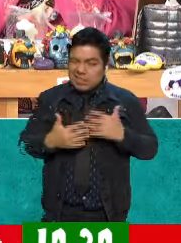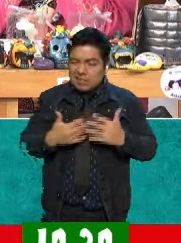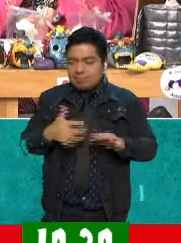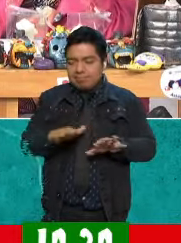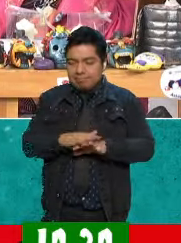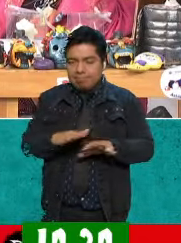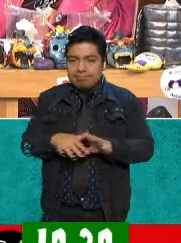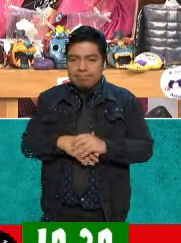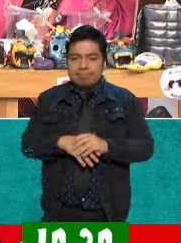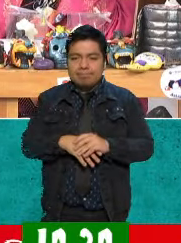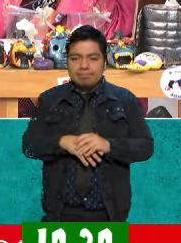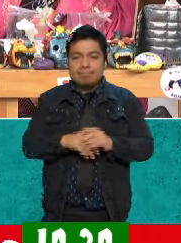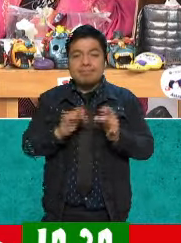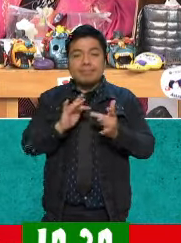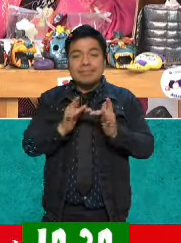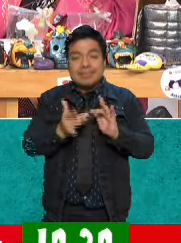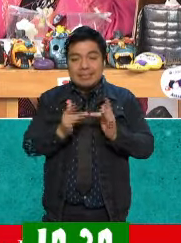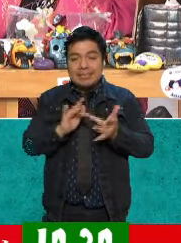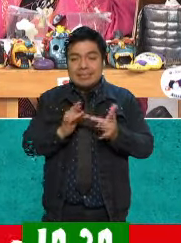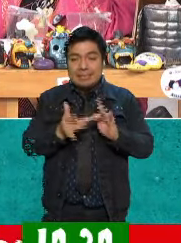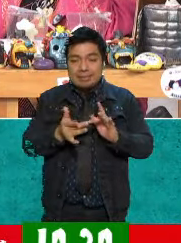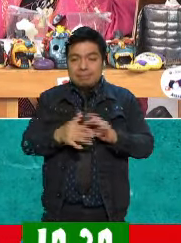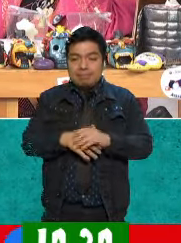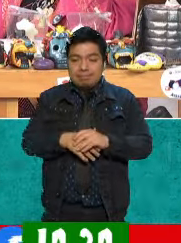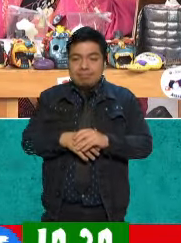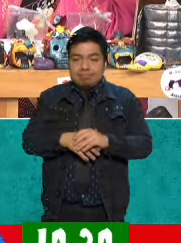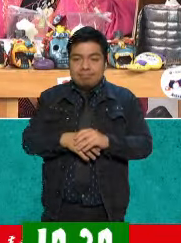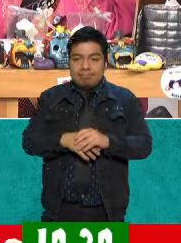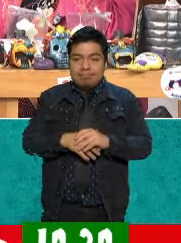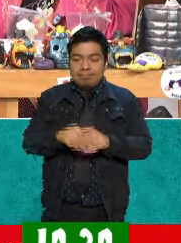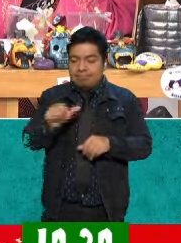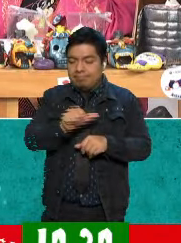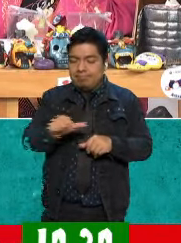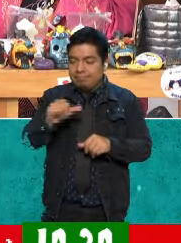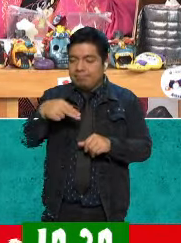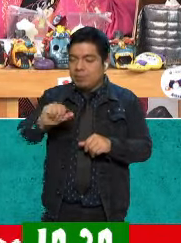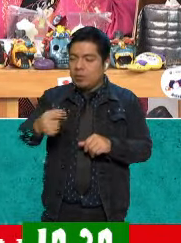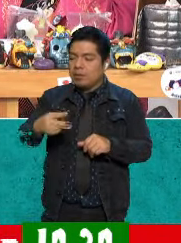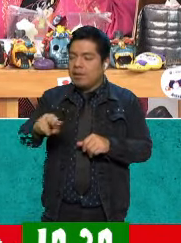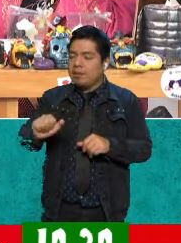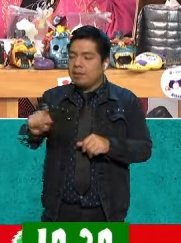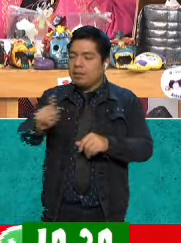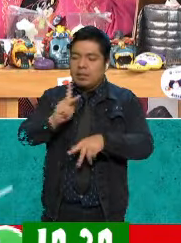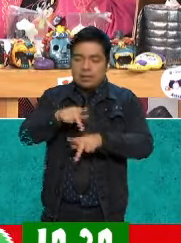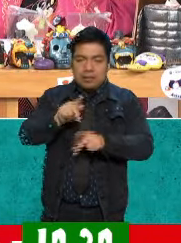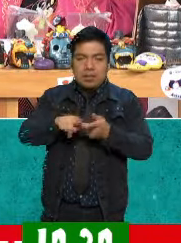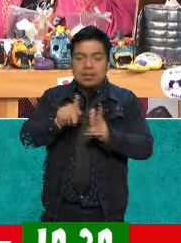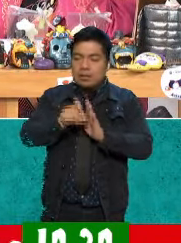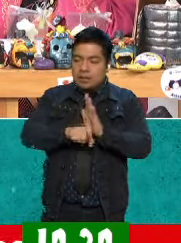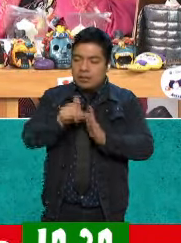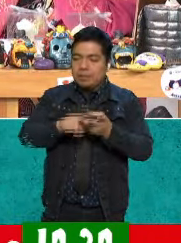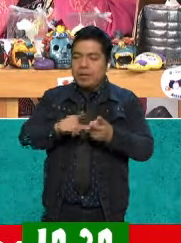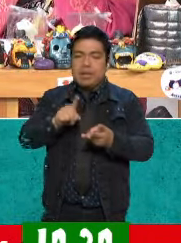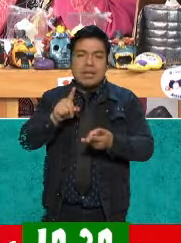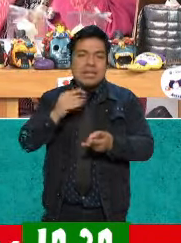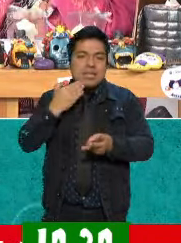adelante. Redes no, pues eso, les decía que a mí me encuentran como arroba no chaves nada en TikTok, Twitter e Instagram. Perfecto.